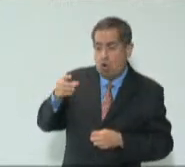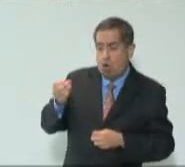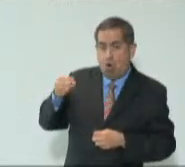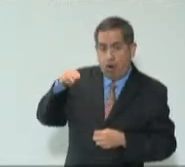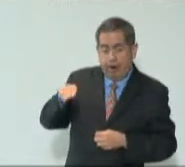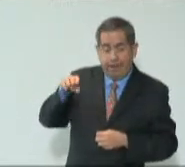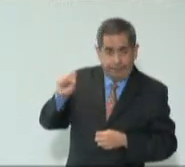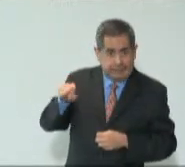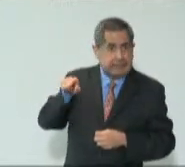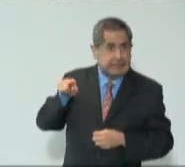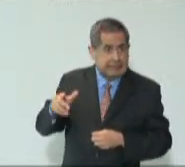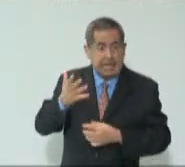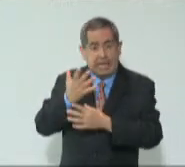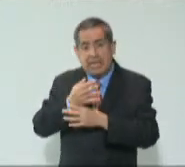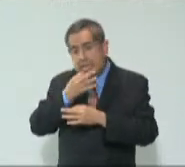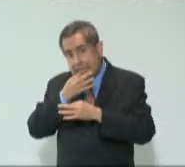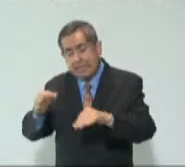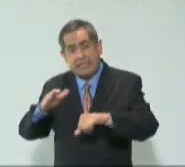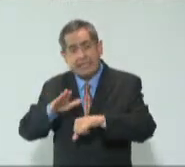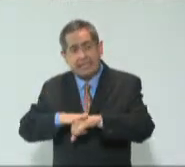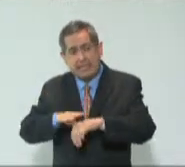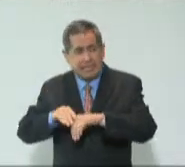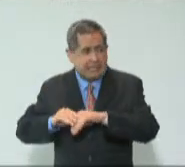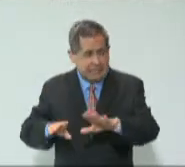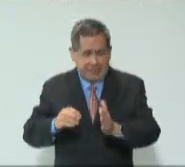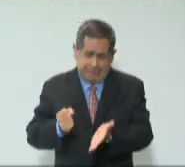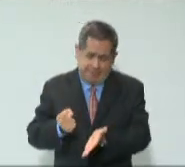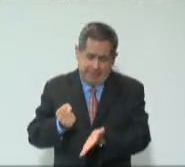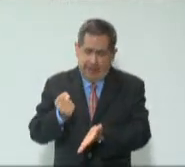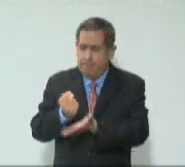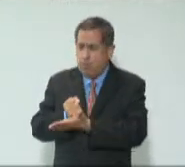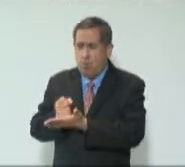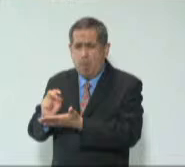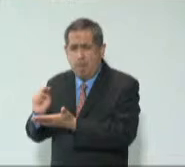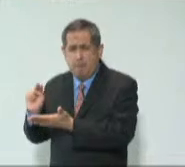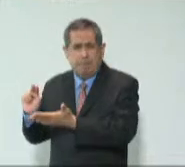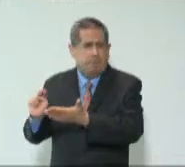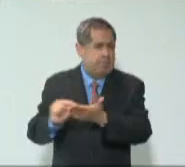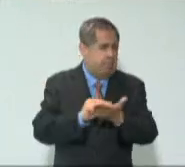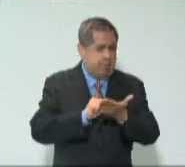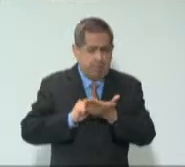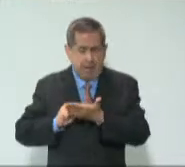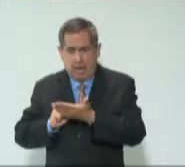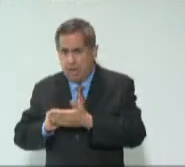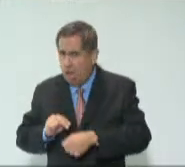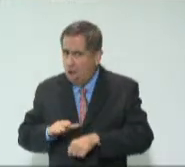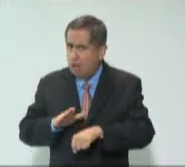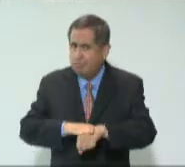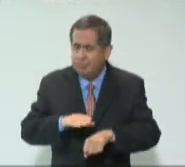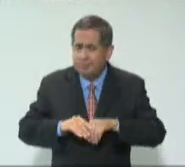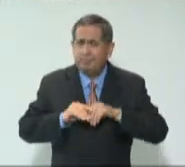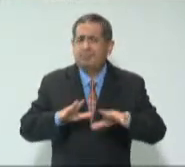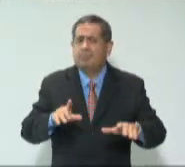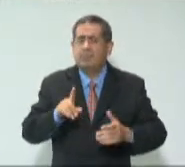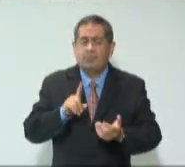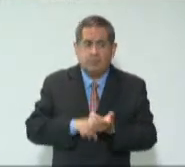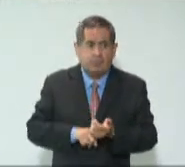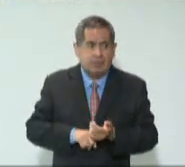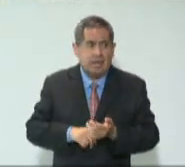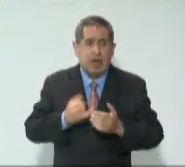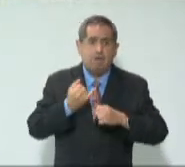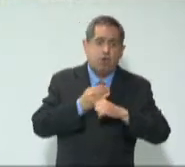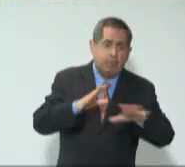de la salud se aprobó se aprobó una una resolución en donde se reconoció que gestionar la